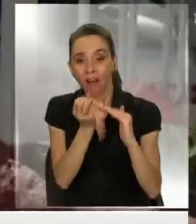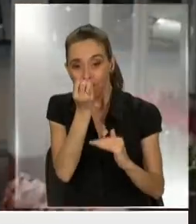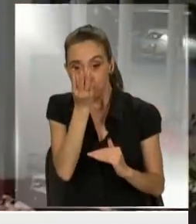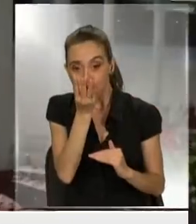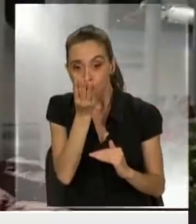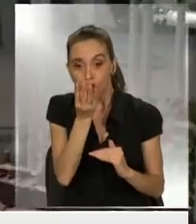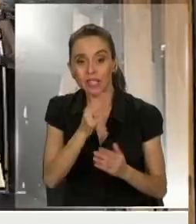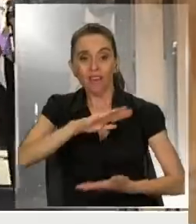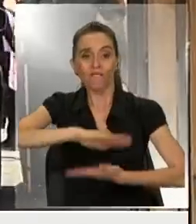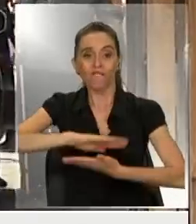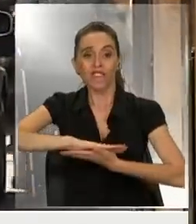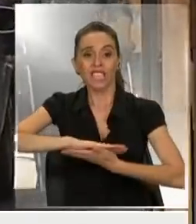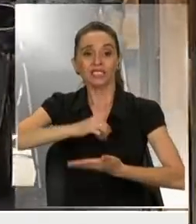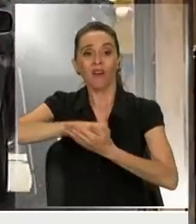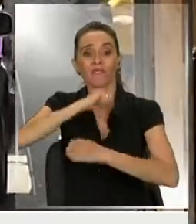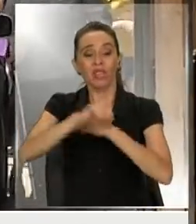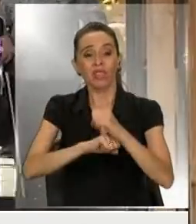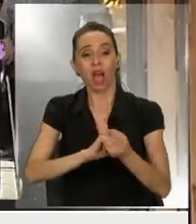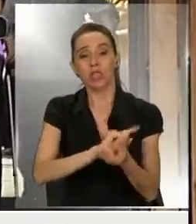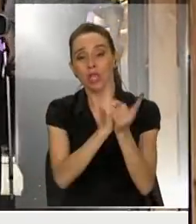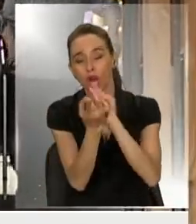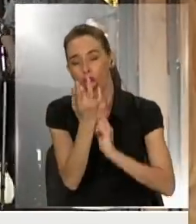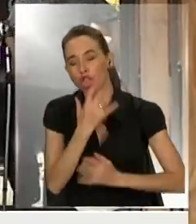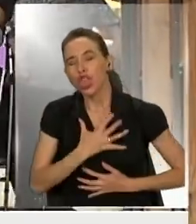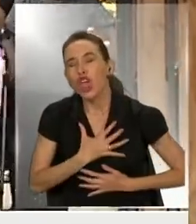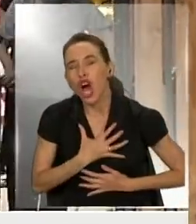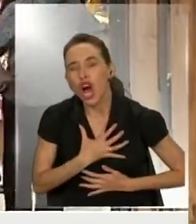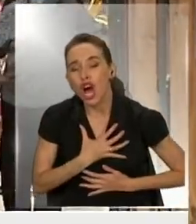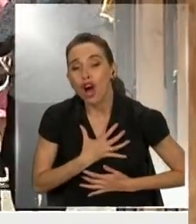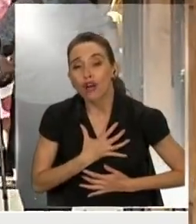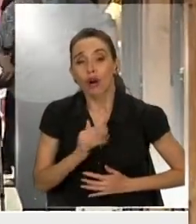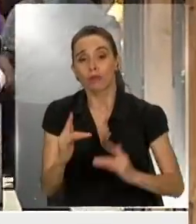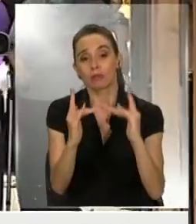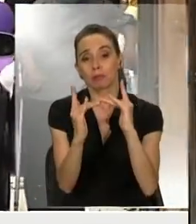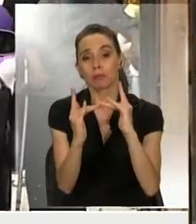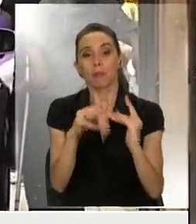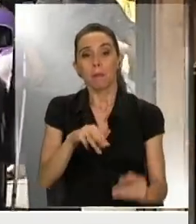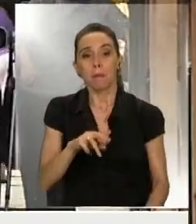festejos de fin de año dieron paso al dolor más profundo. Hoy velan a